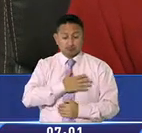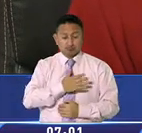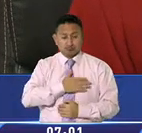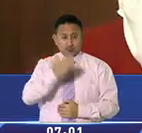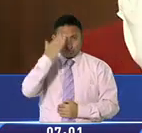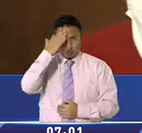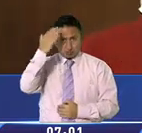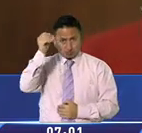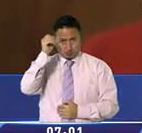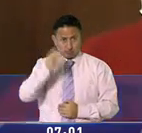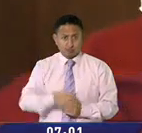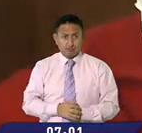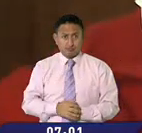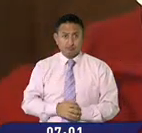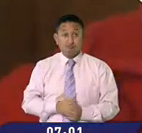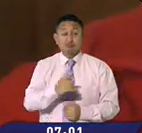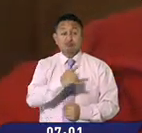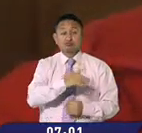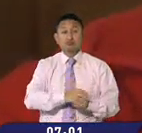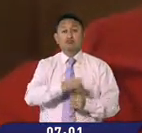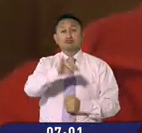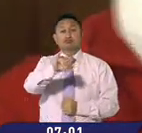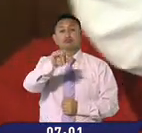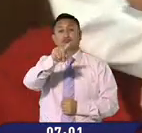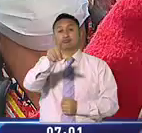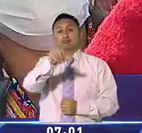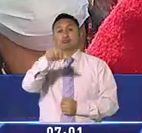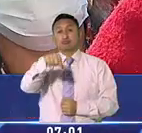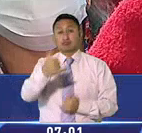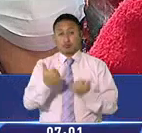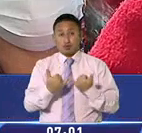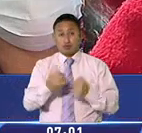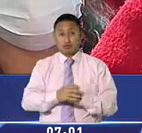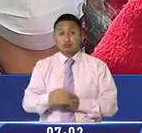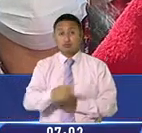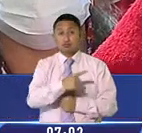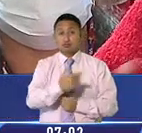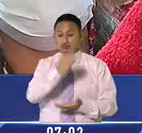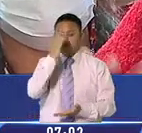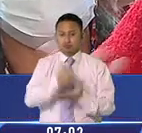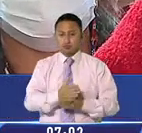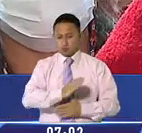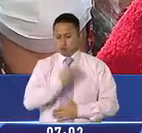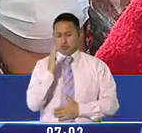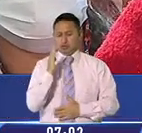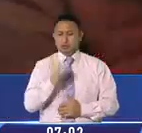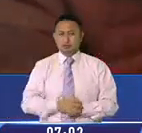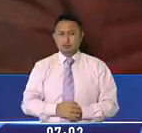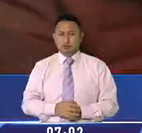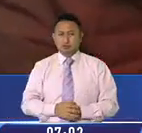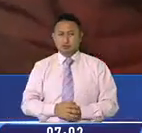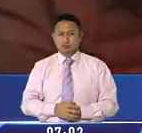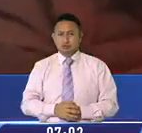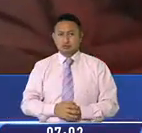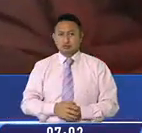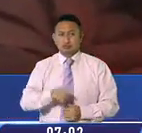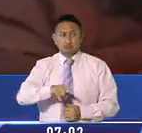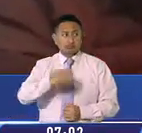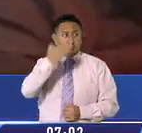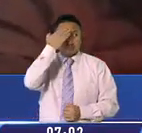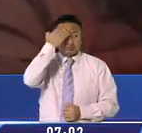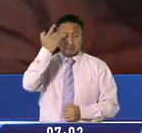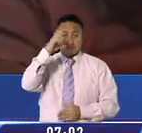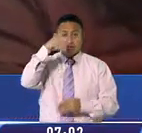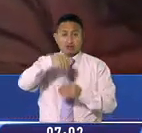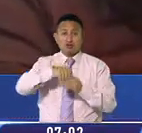a Issa le pasó factura el ser calificado como radical, y eso se lo sabe, no solo al interior de la CONAIE. Así lo